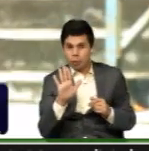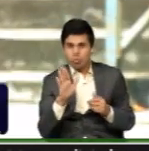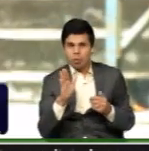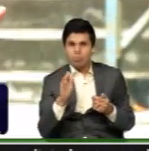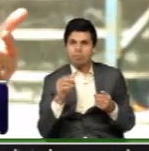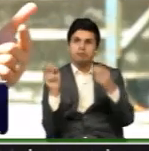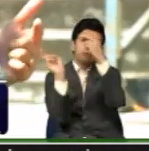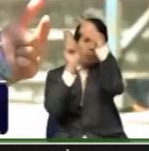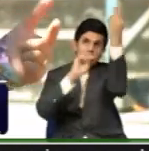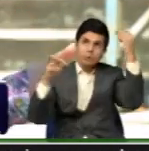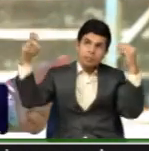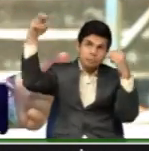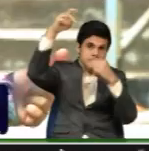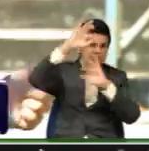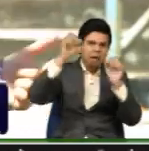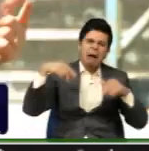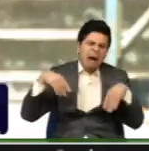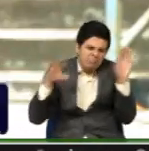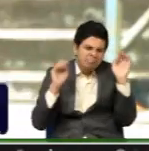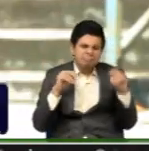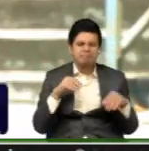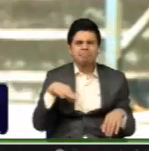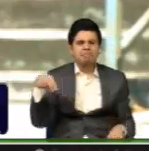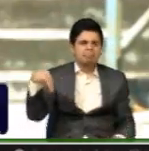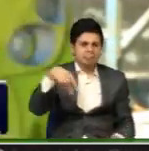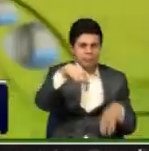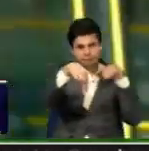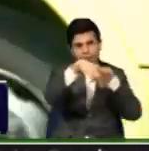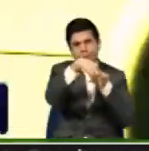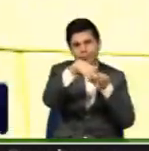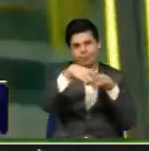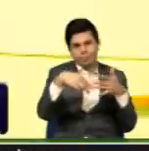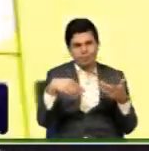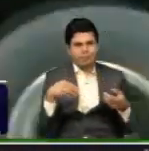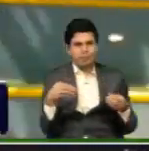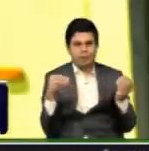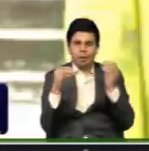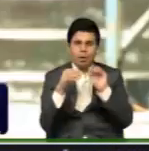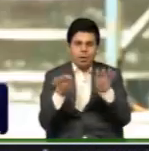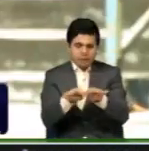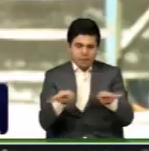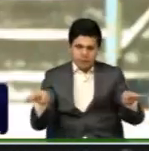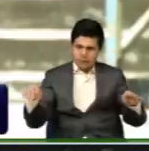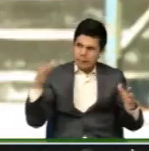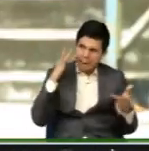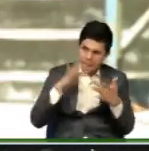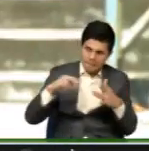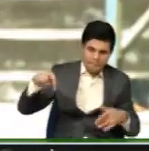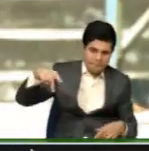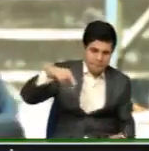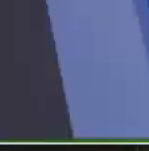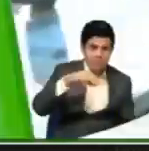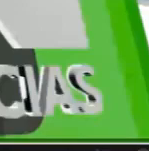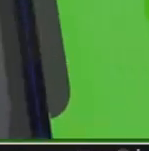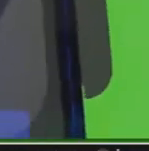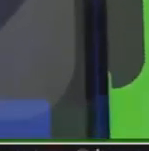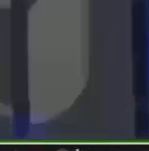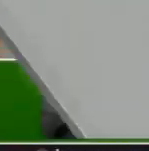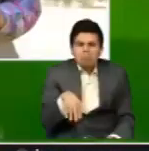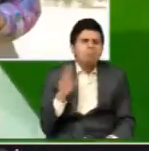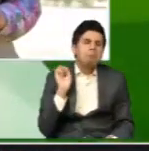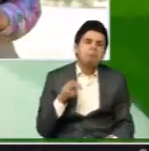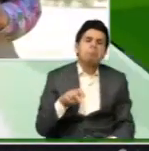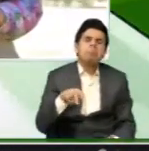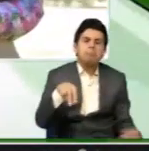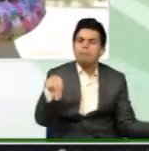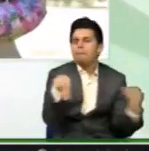peatonales, no caminan por los senderos estipulados para el tránsito de las personas o no se fijan a la hora de cruzar. Eso es